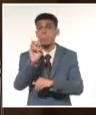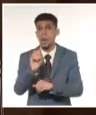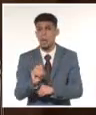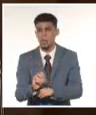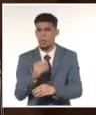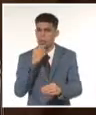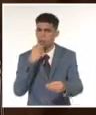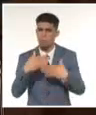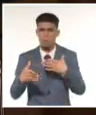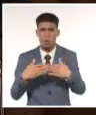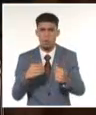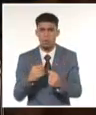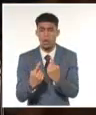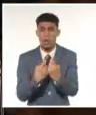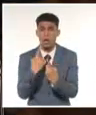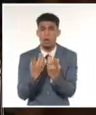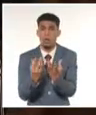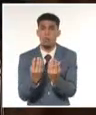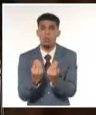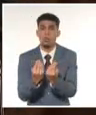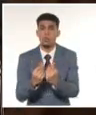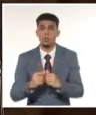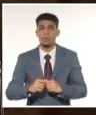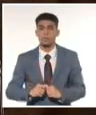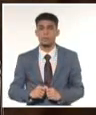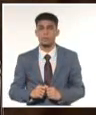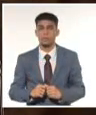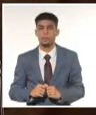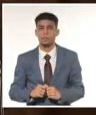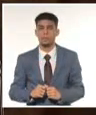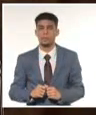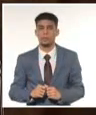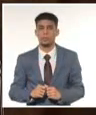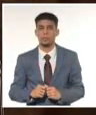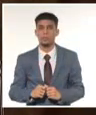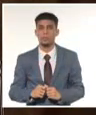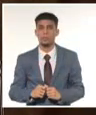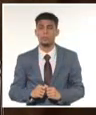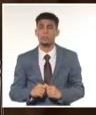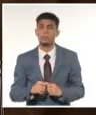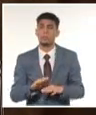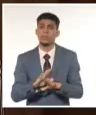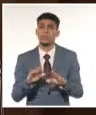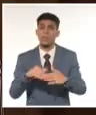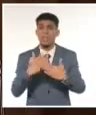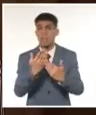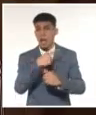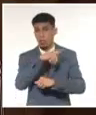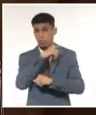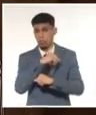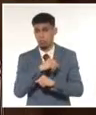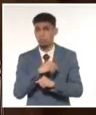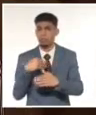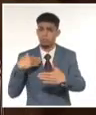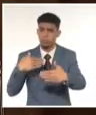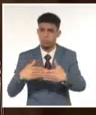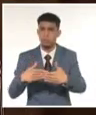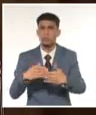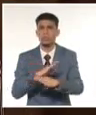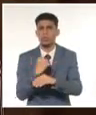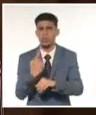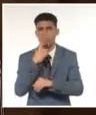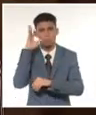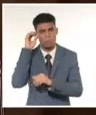de esos recursos. Creo que son suficientes las lecciones aprendidas en estos días, tanto aquellas que muestran